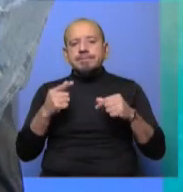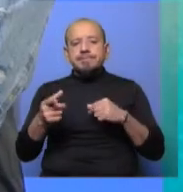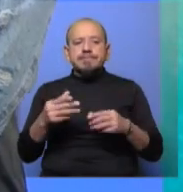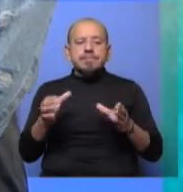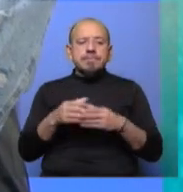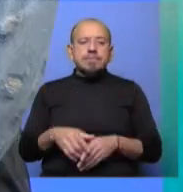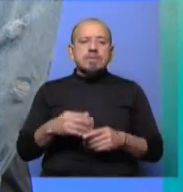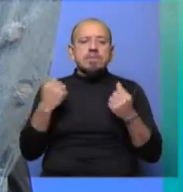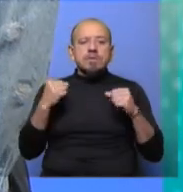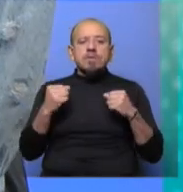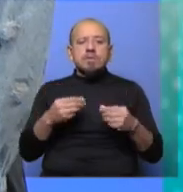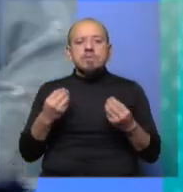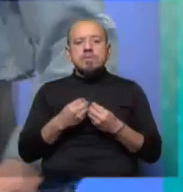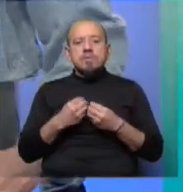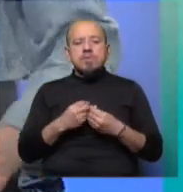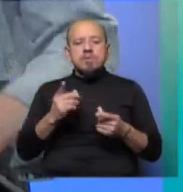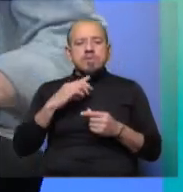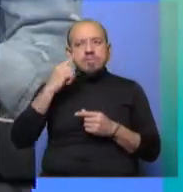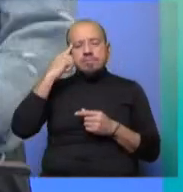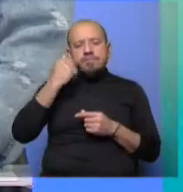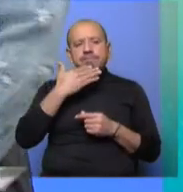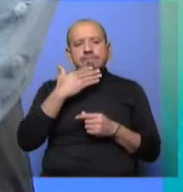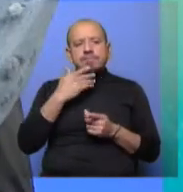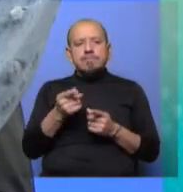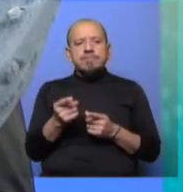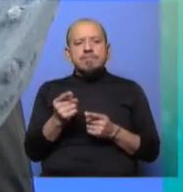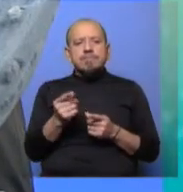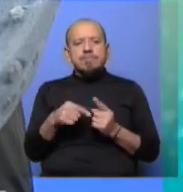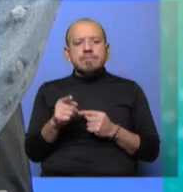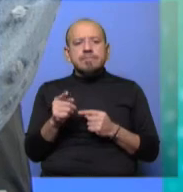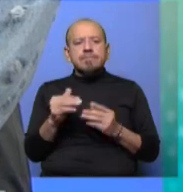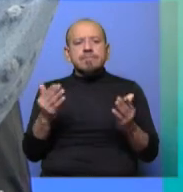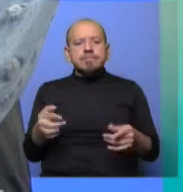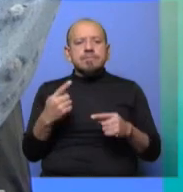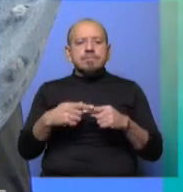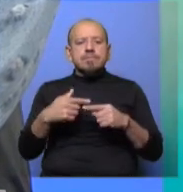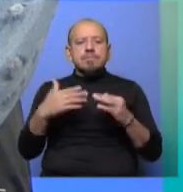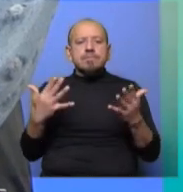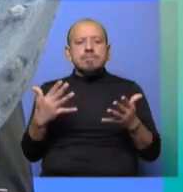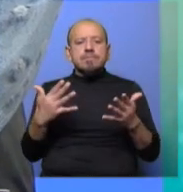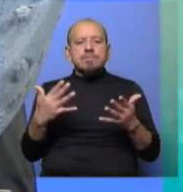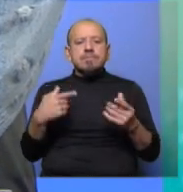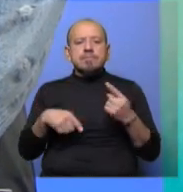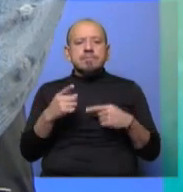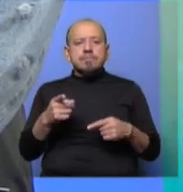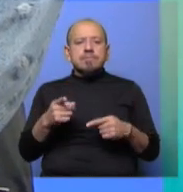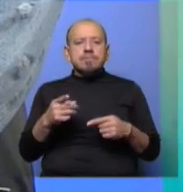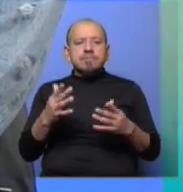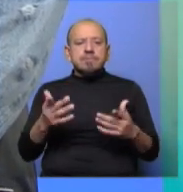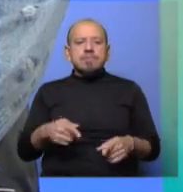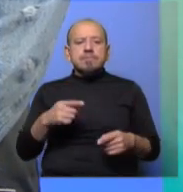ensayar muchísimo. Y después, esto es una duda bastante personal. Al tener tantos festivales, ¿son de